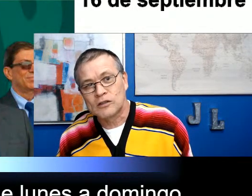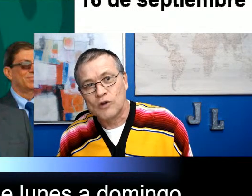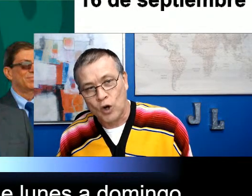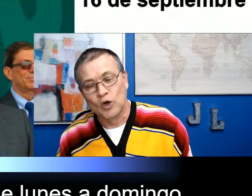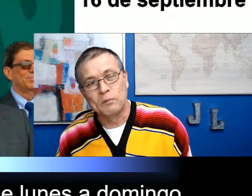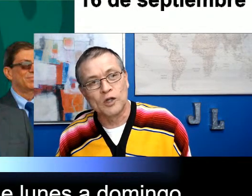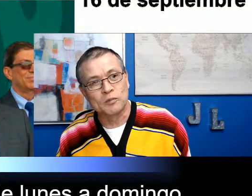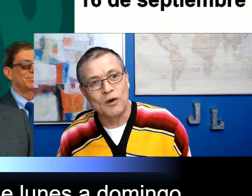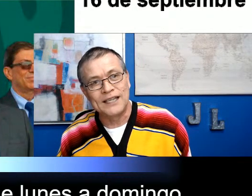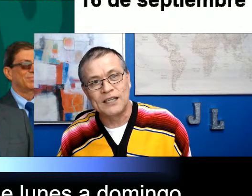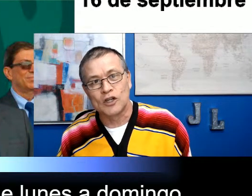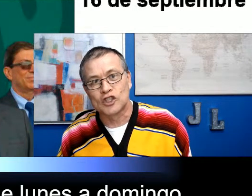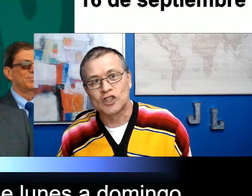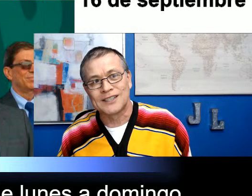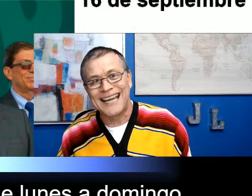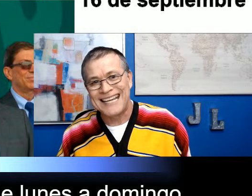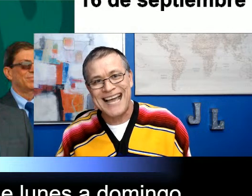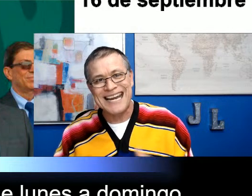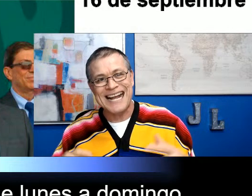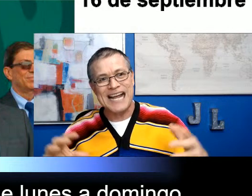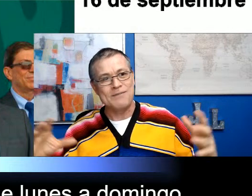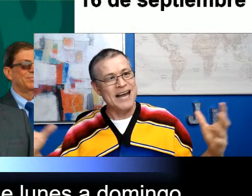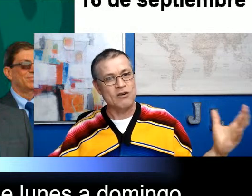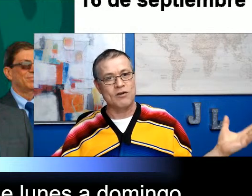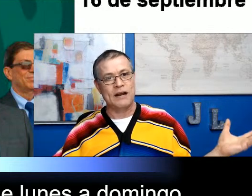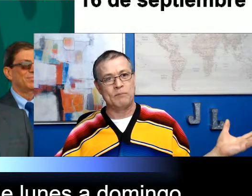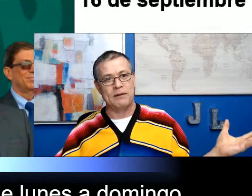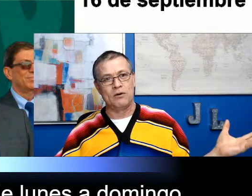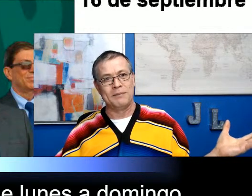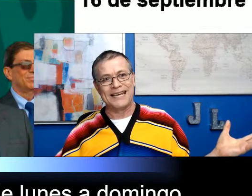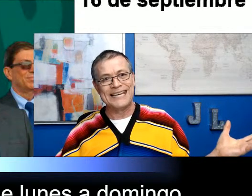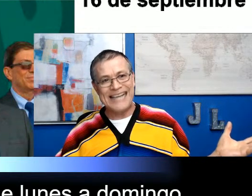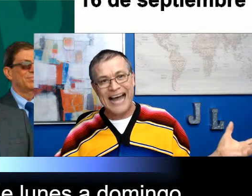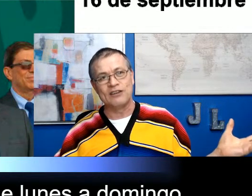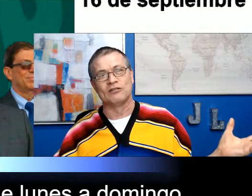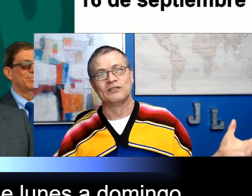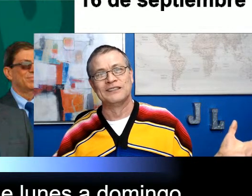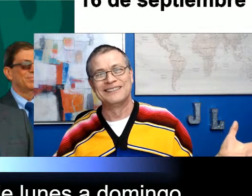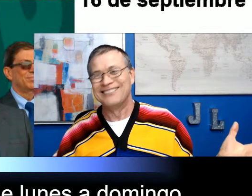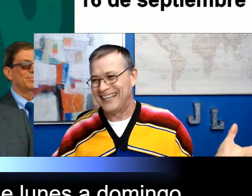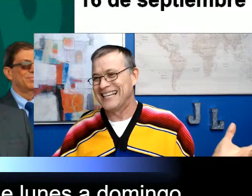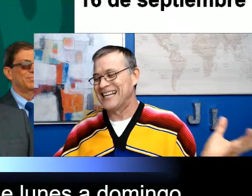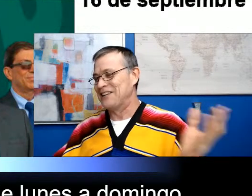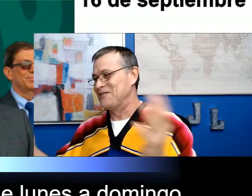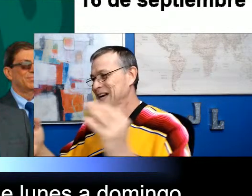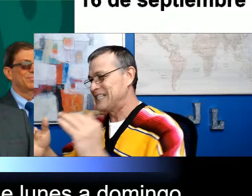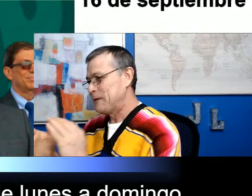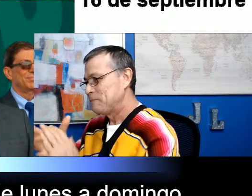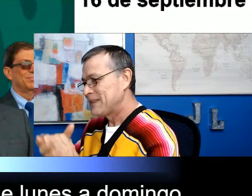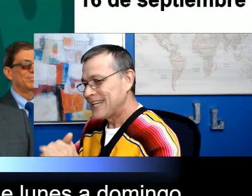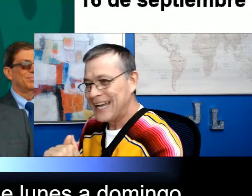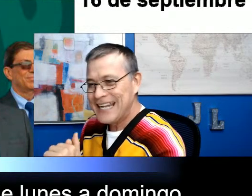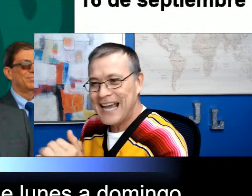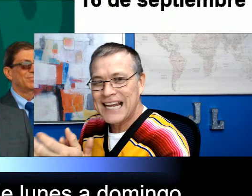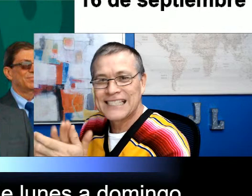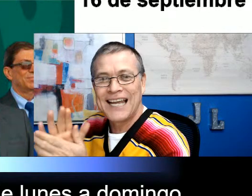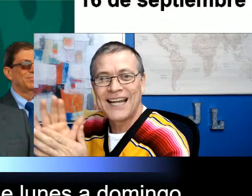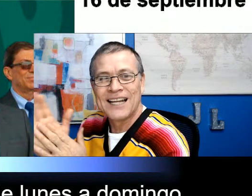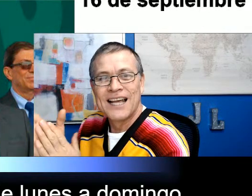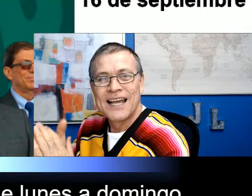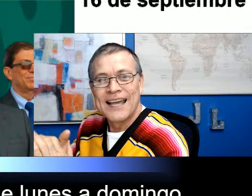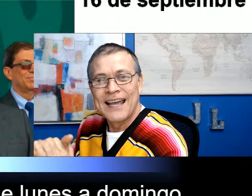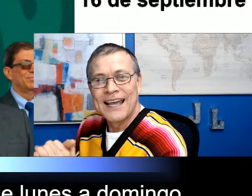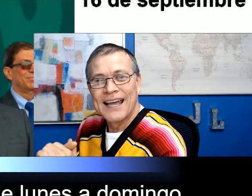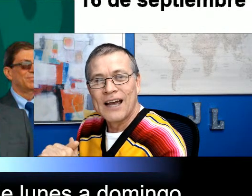estos corruptos políticos querían acabar con el pueblo mexicano. Fíjense nomás, querían